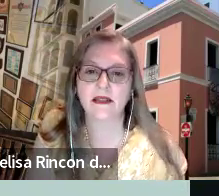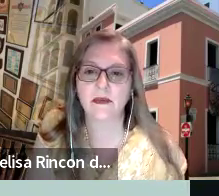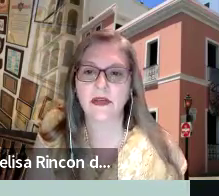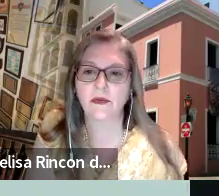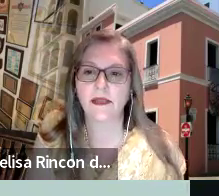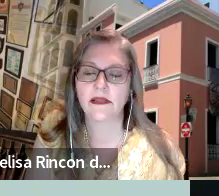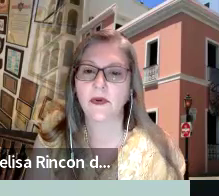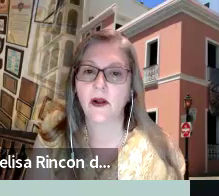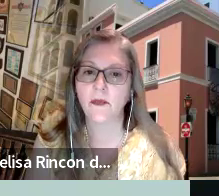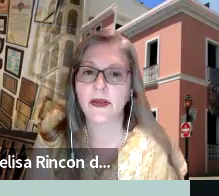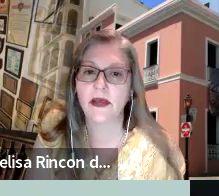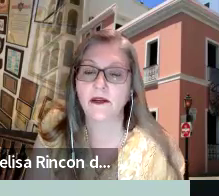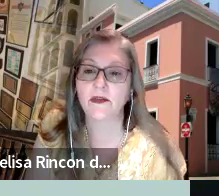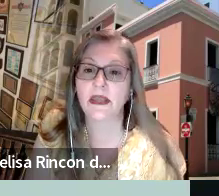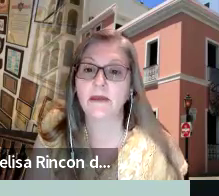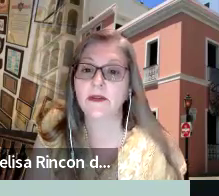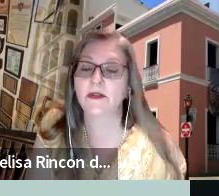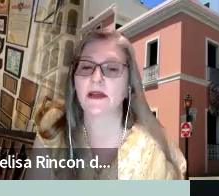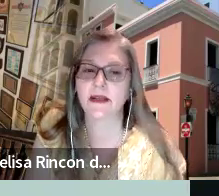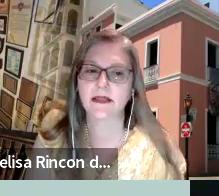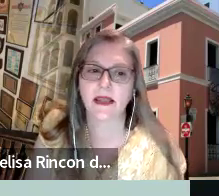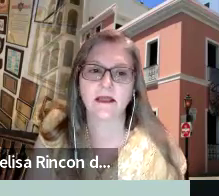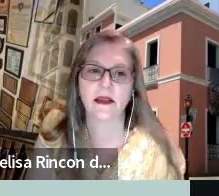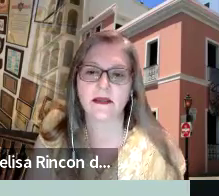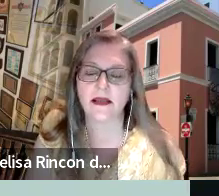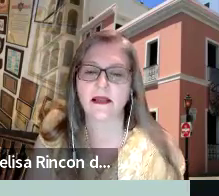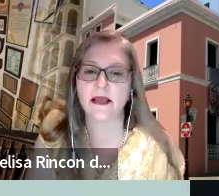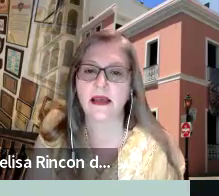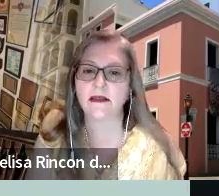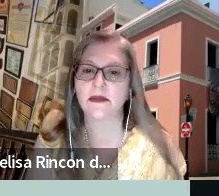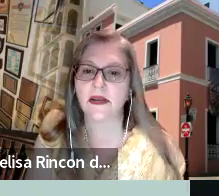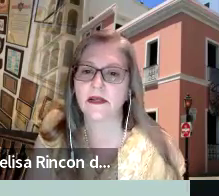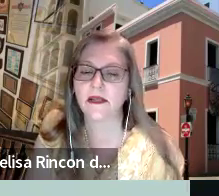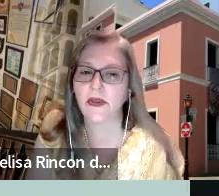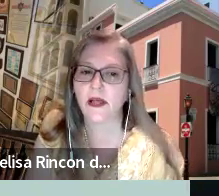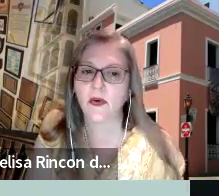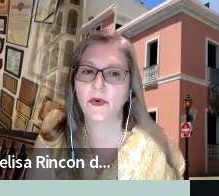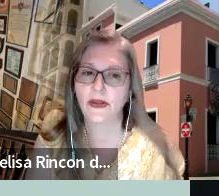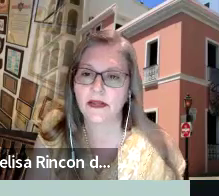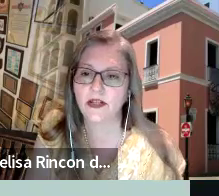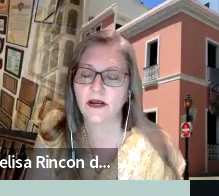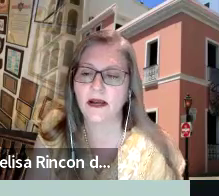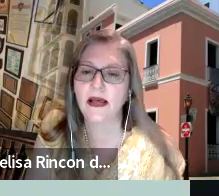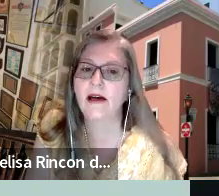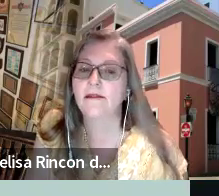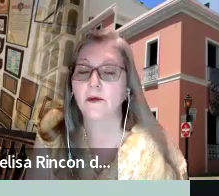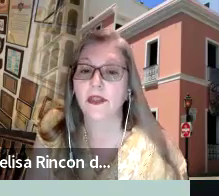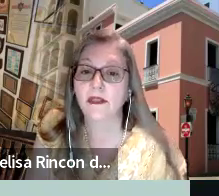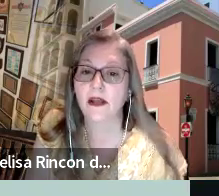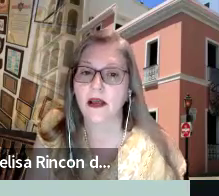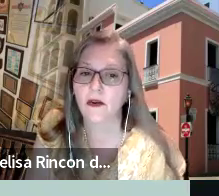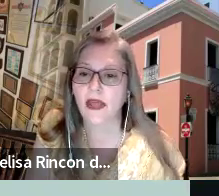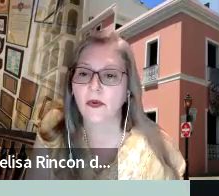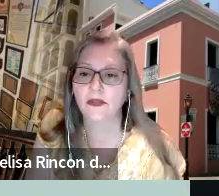le agradecemos a ustedes por acompañarnos y personas que estén interesadas en recibir el certificado por esta charla, favor